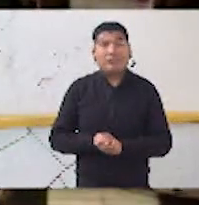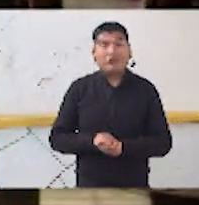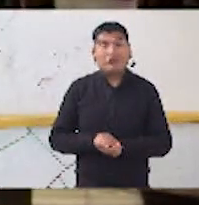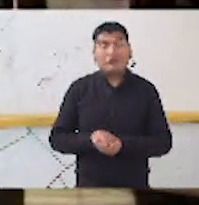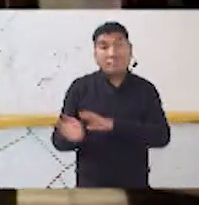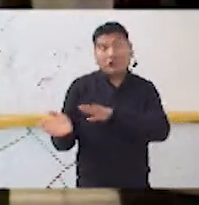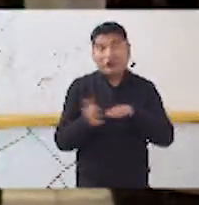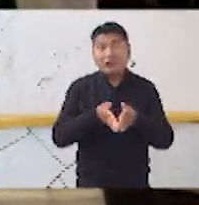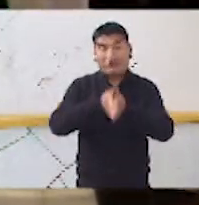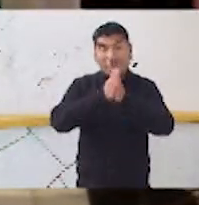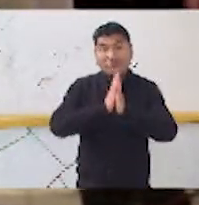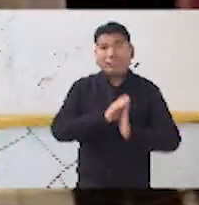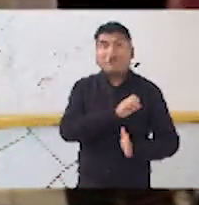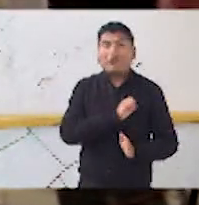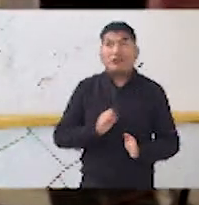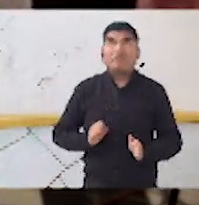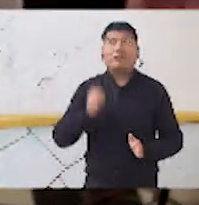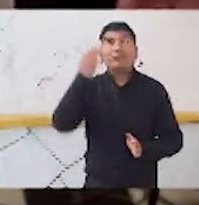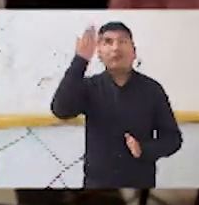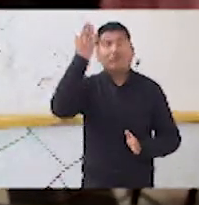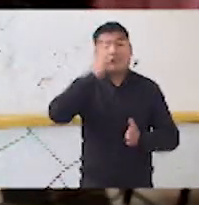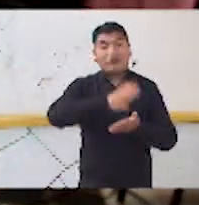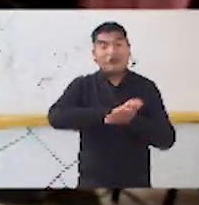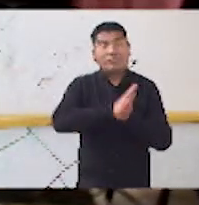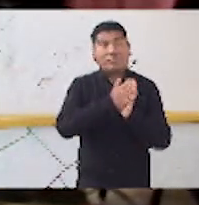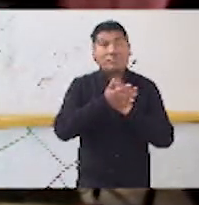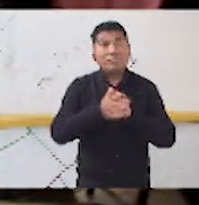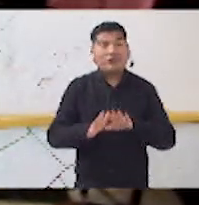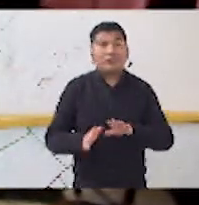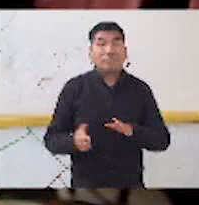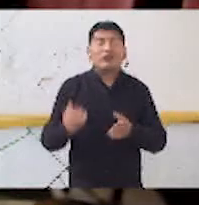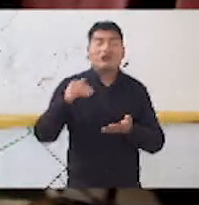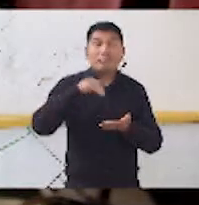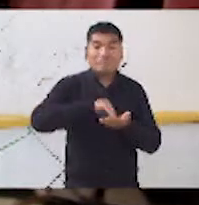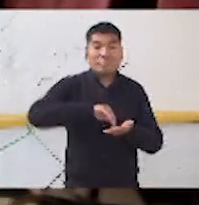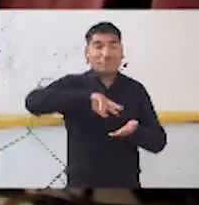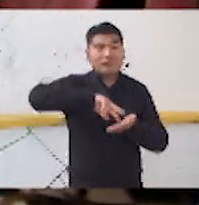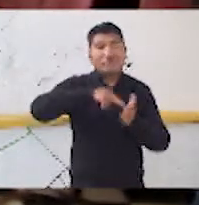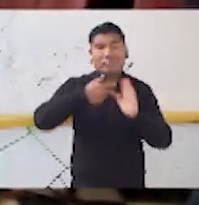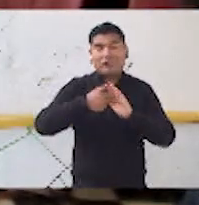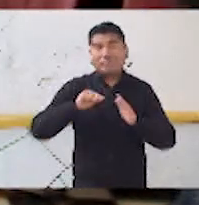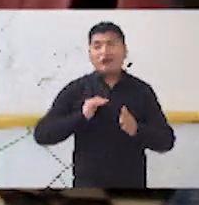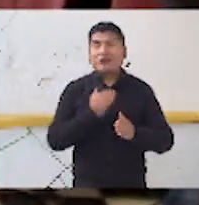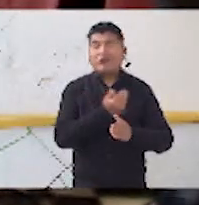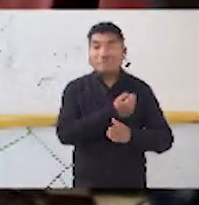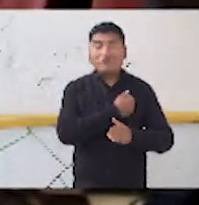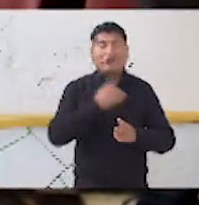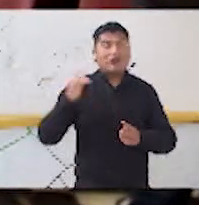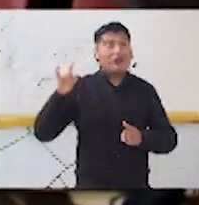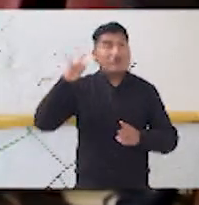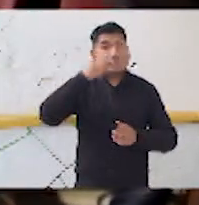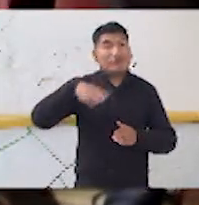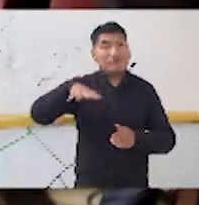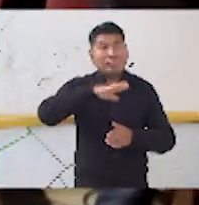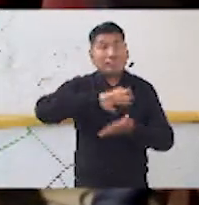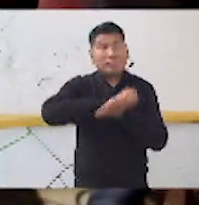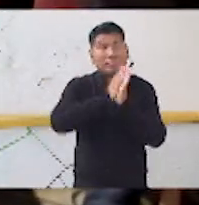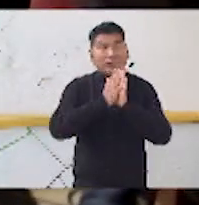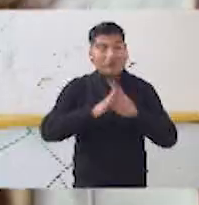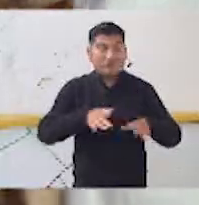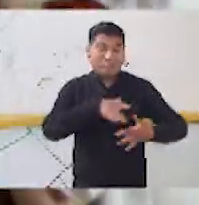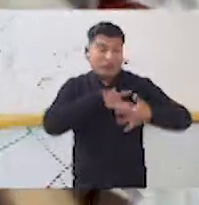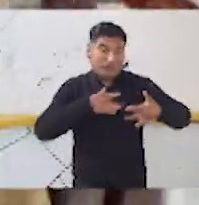Pedimos al Señor que haga que la paz se vuelva el emblema de nuestra diócesis, que la paz llene el corazón